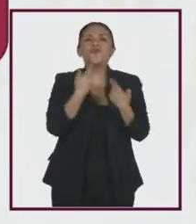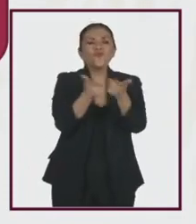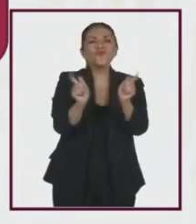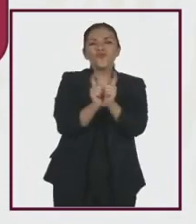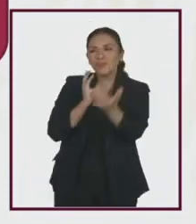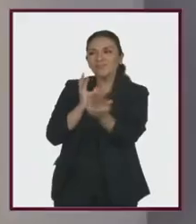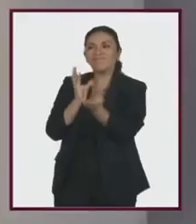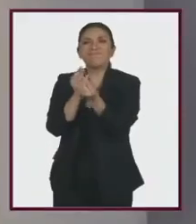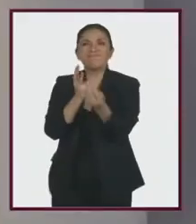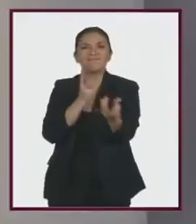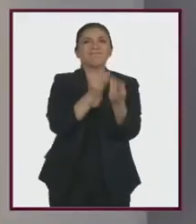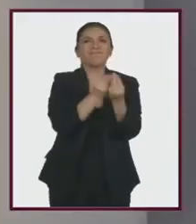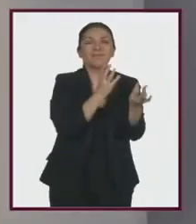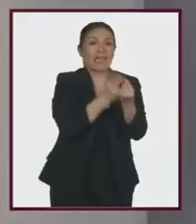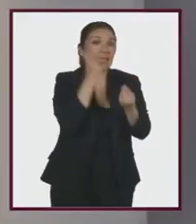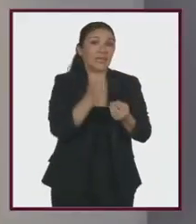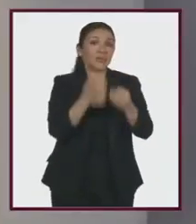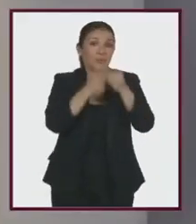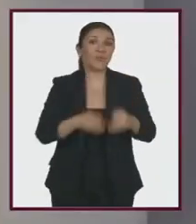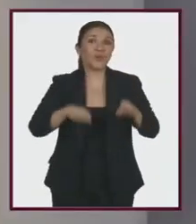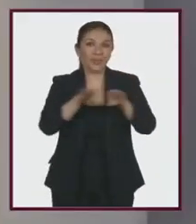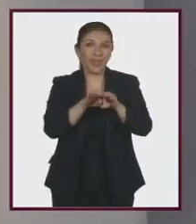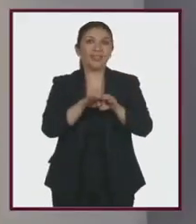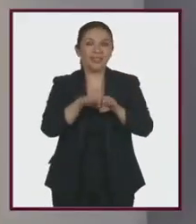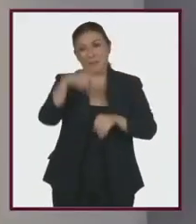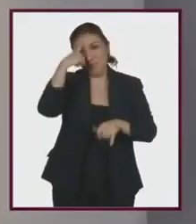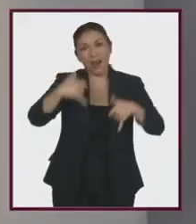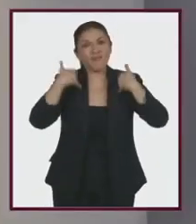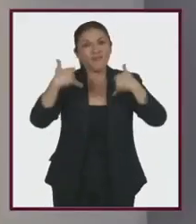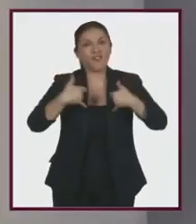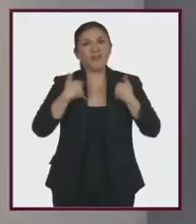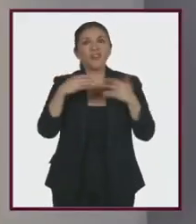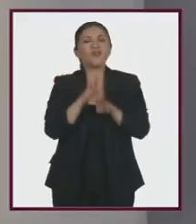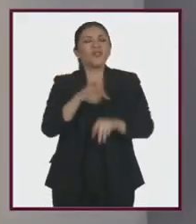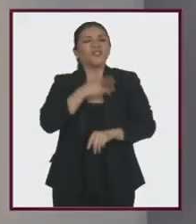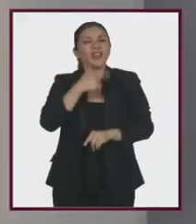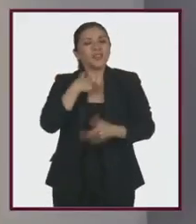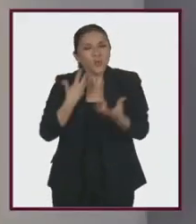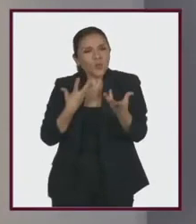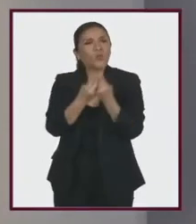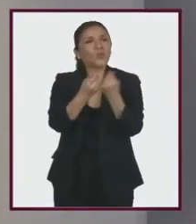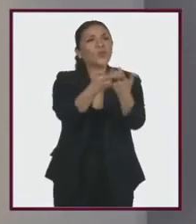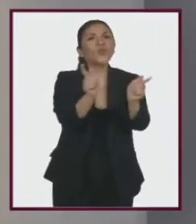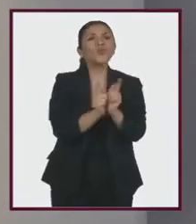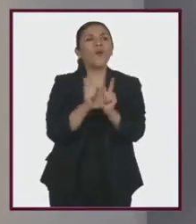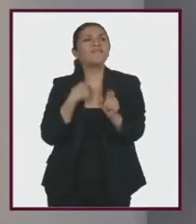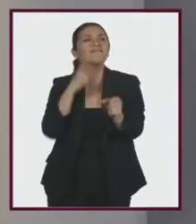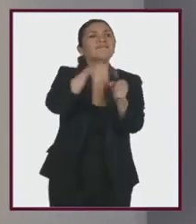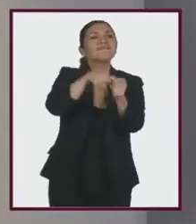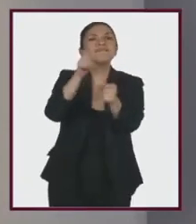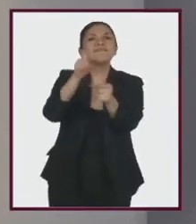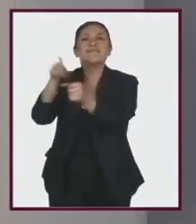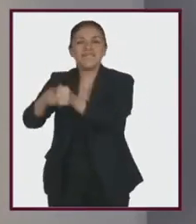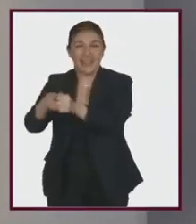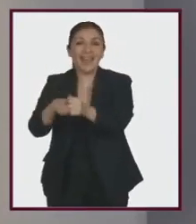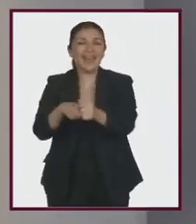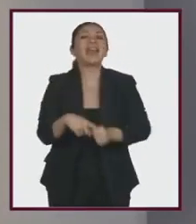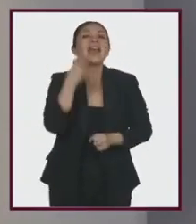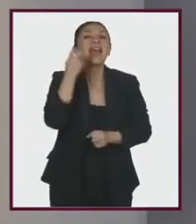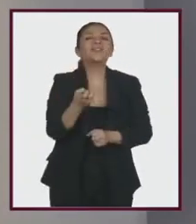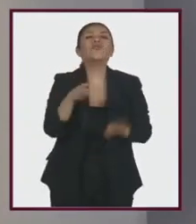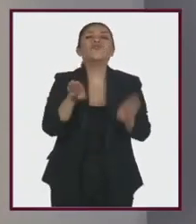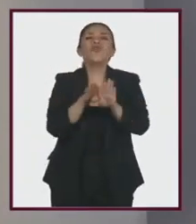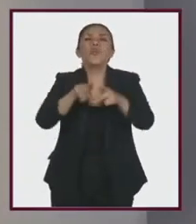grupo. Es parte importantísima del adolescente la pertenencia y entonces algunas veces para pertenecer se comienza